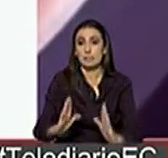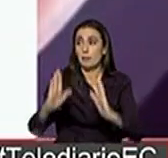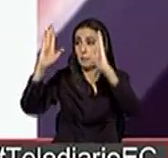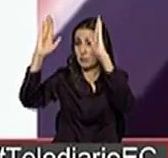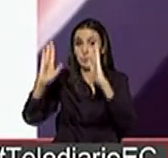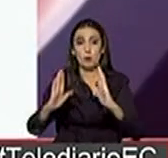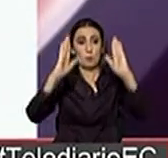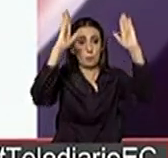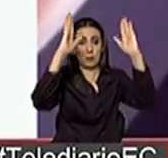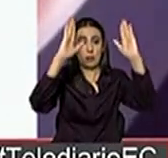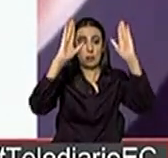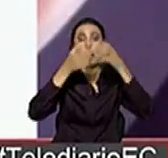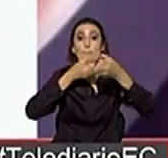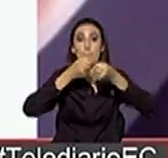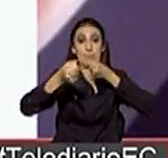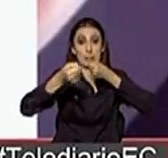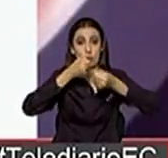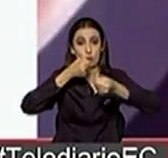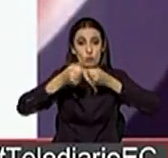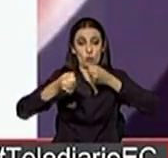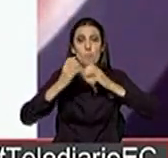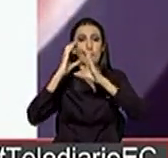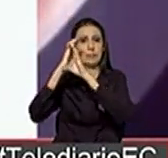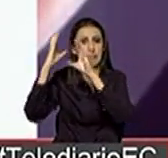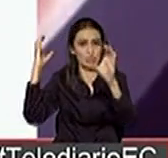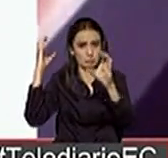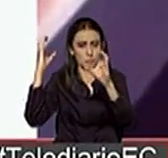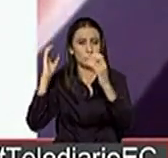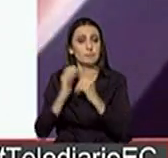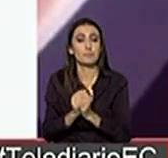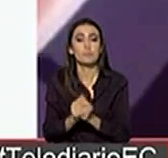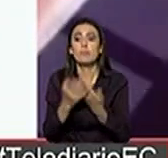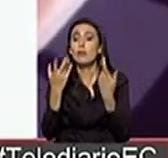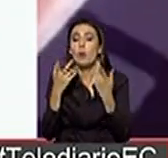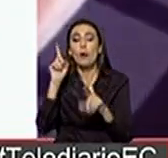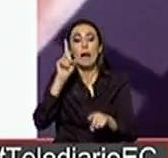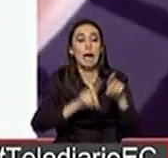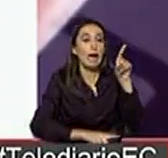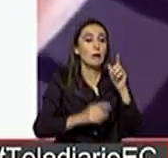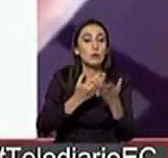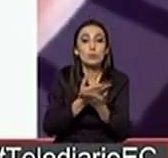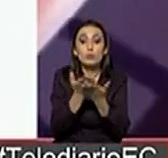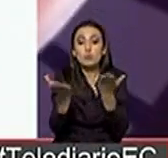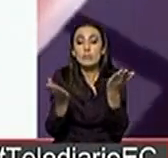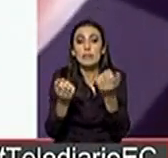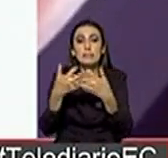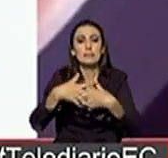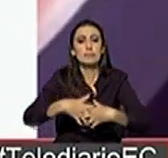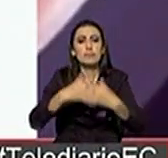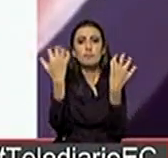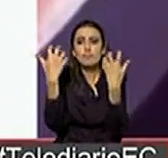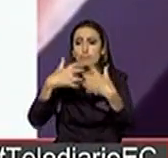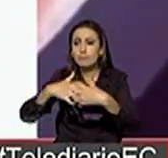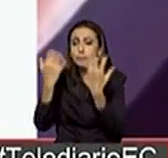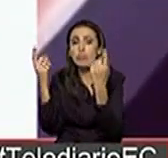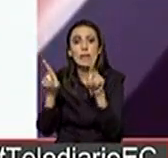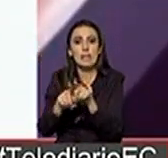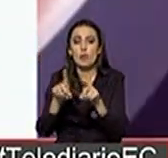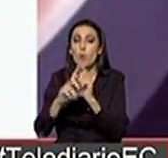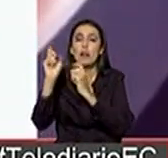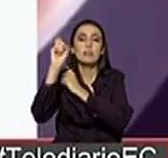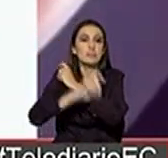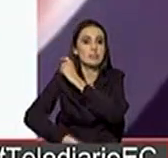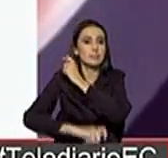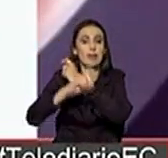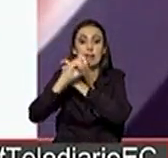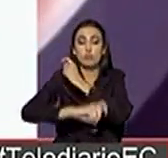medios de comunicación transporte valiéndose de medios capaces de causar estragos será sancionada con